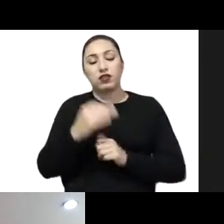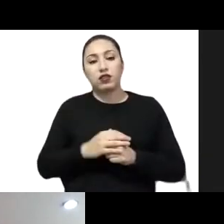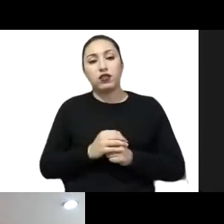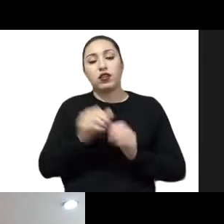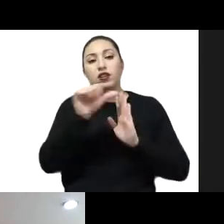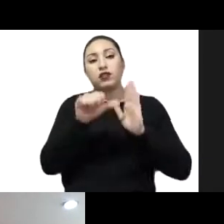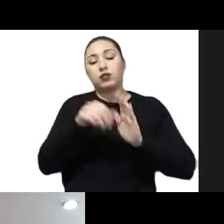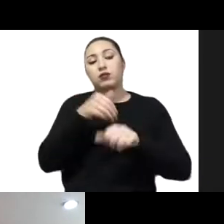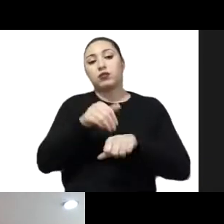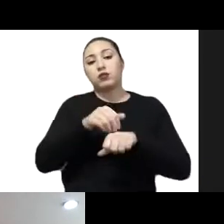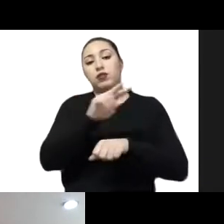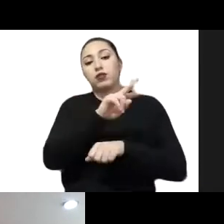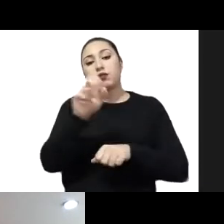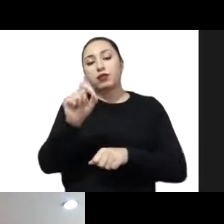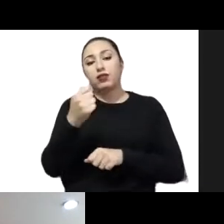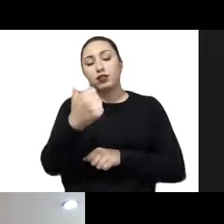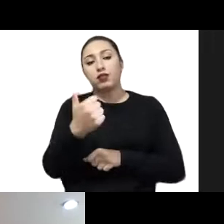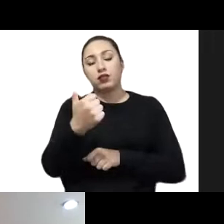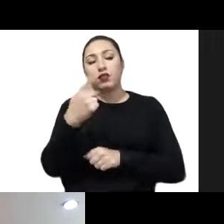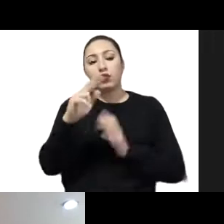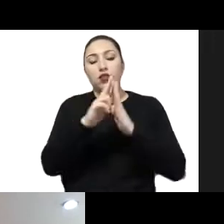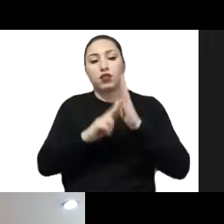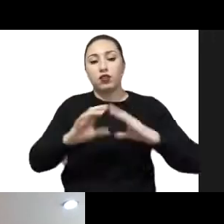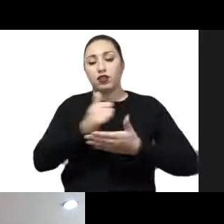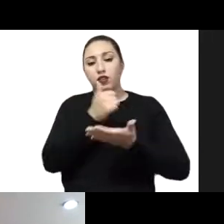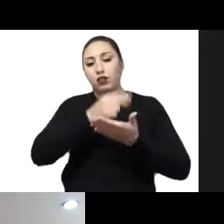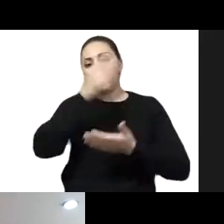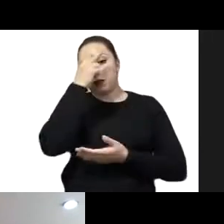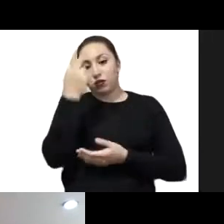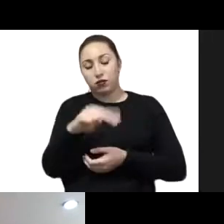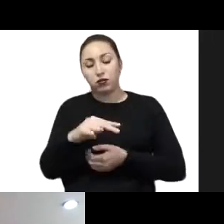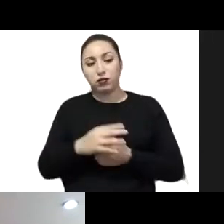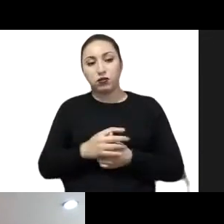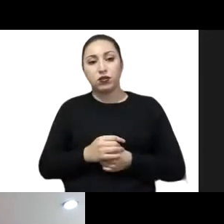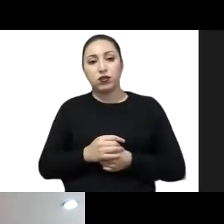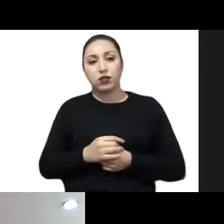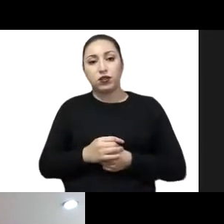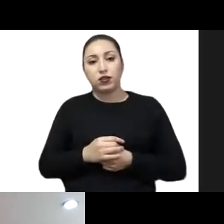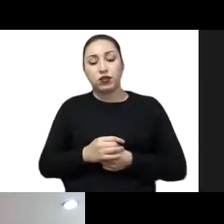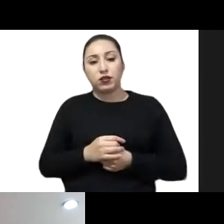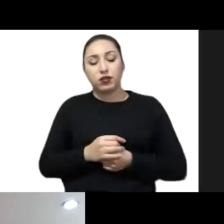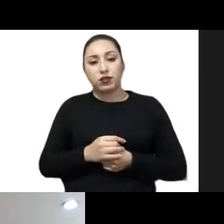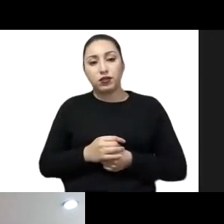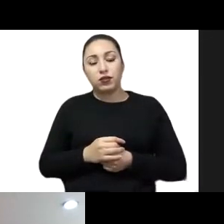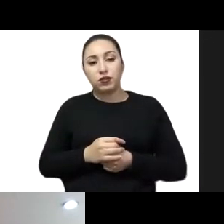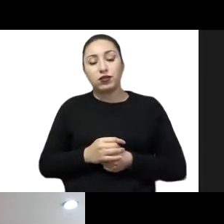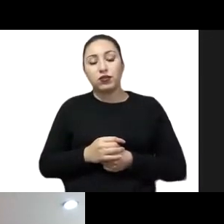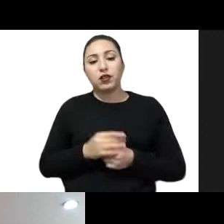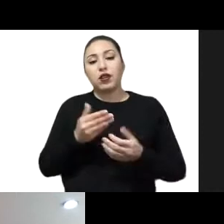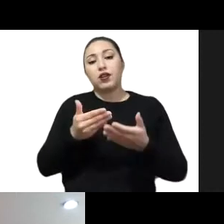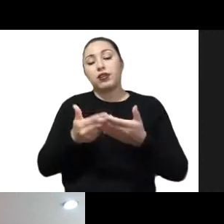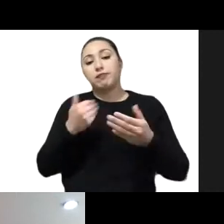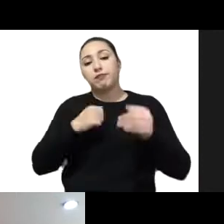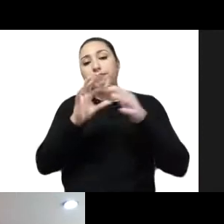artículo 226 del Reglamento del Congreso de la Ciudad de México. Por lo anteriormente expuesto y fundado,